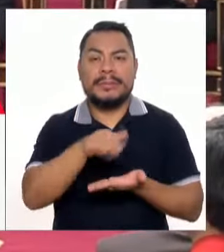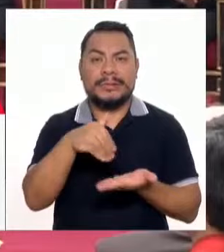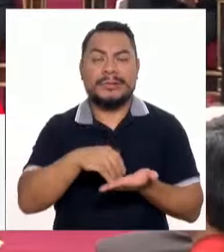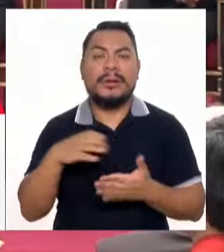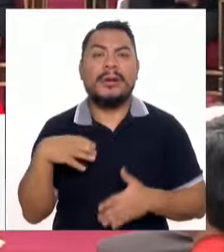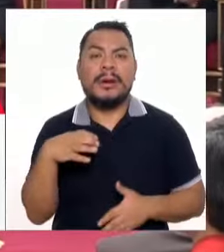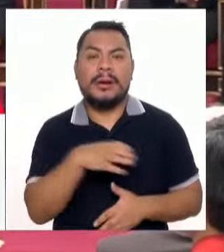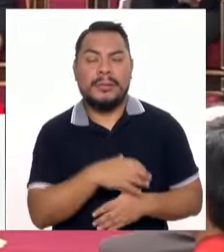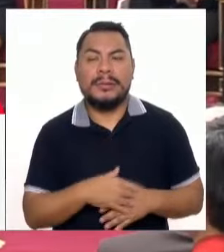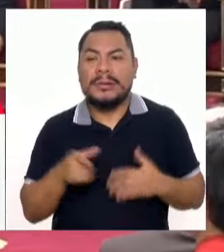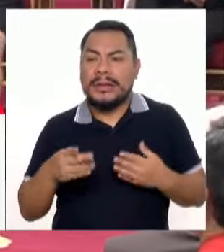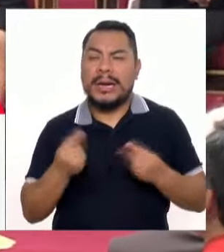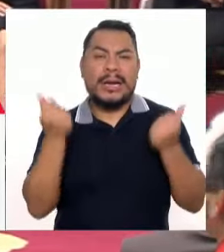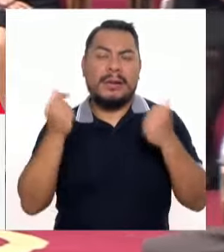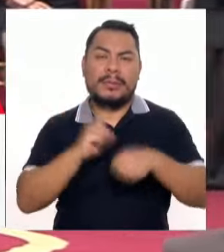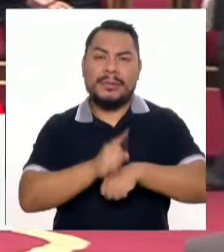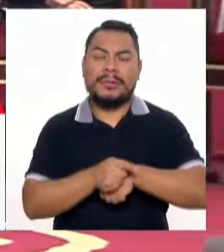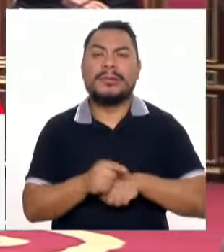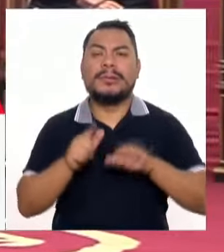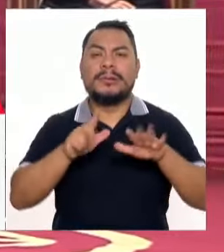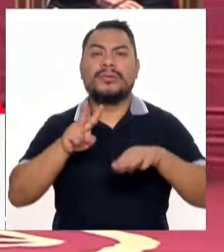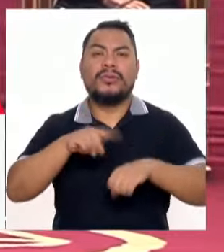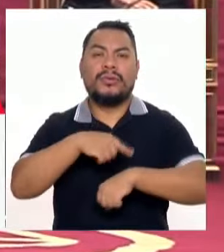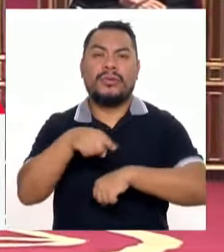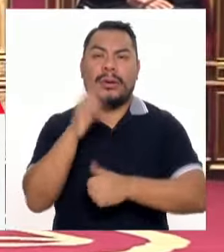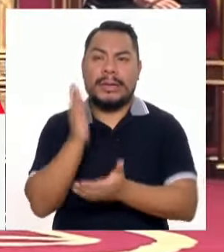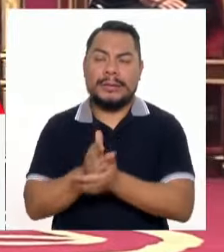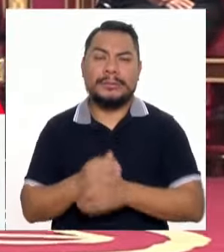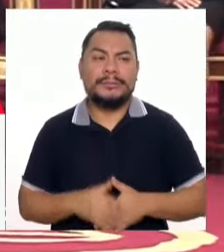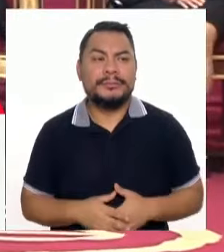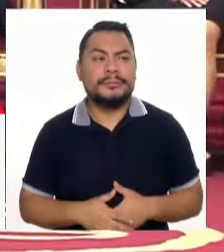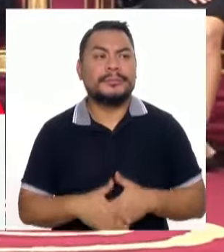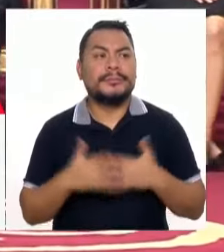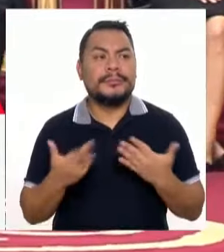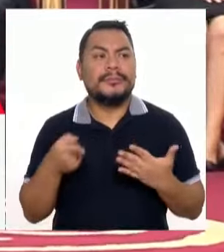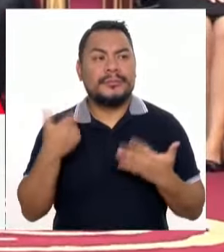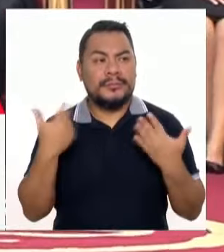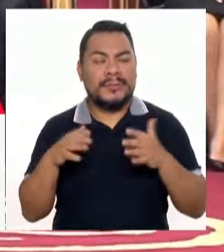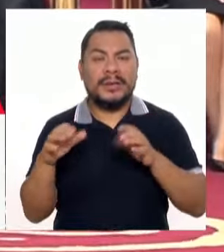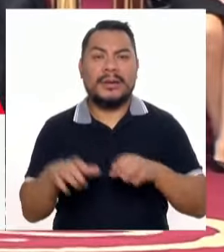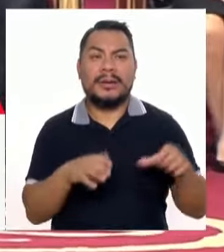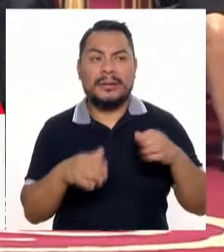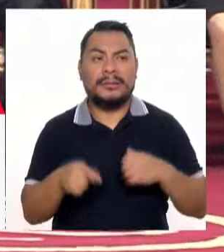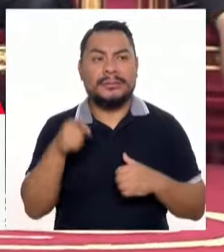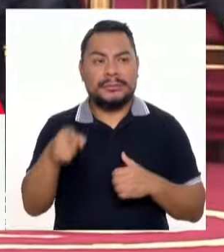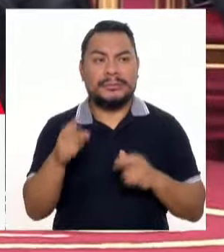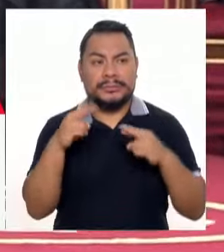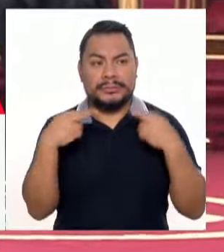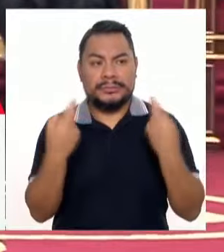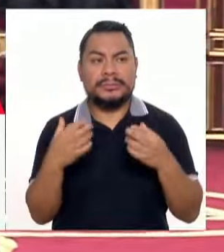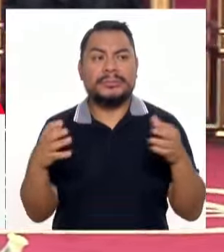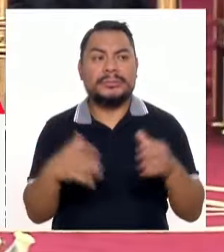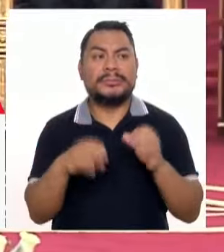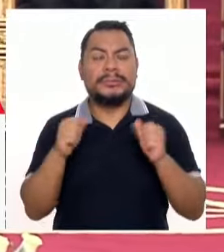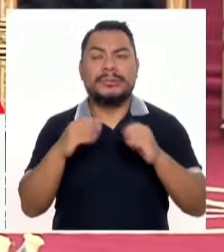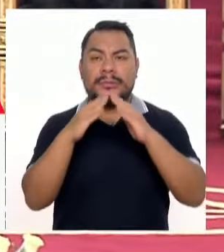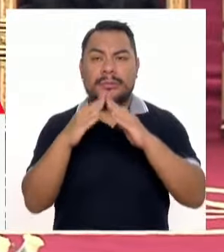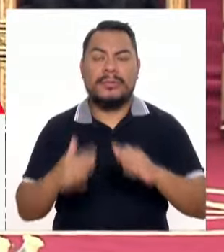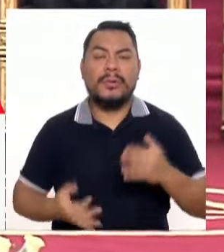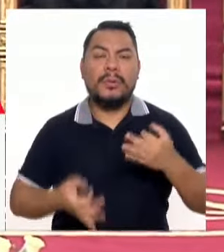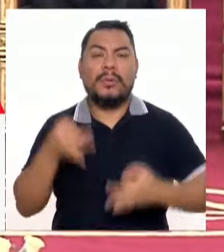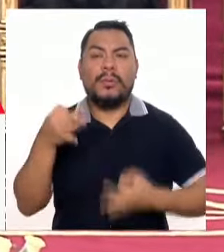sentencia ejecutada en menos de 72 horas. Muy bien, de esta manera se viene realizando esta ceremonia en el Palacio